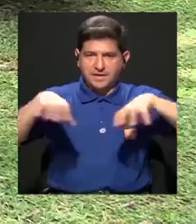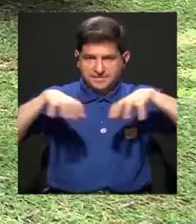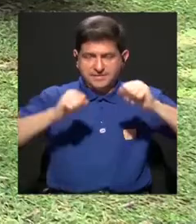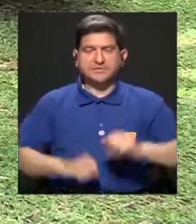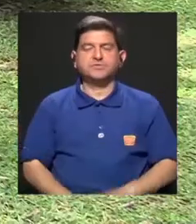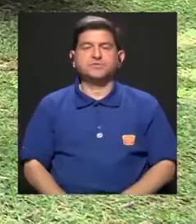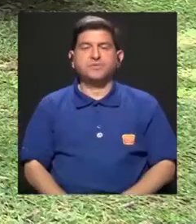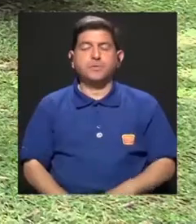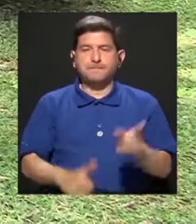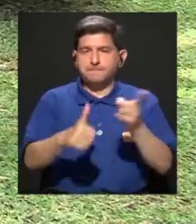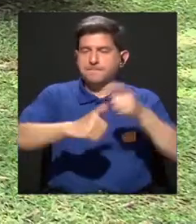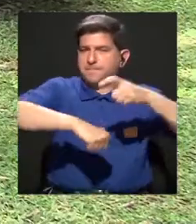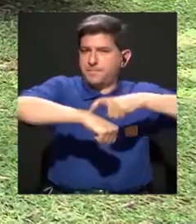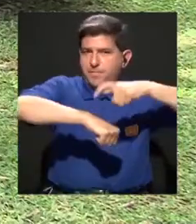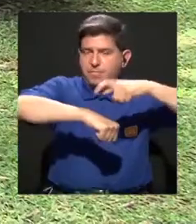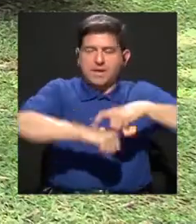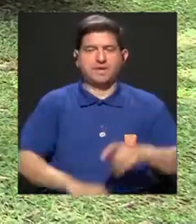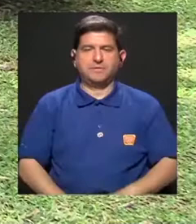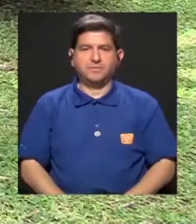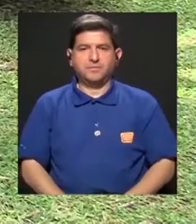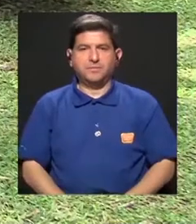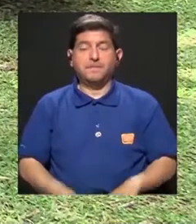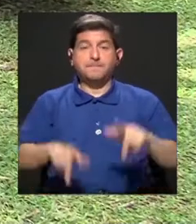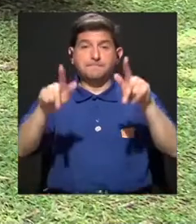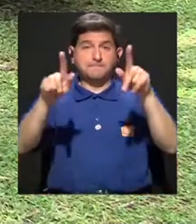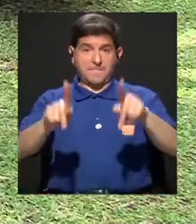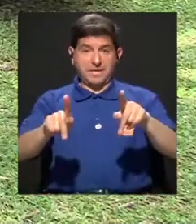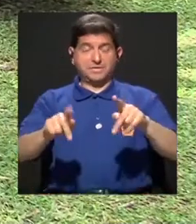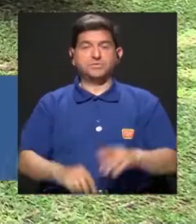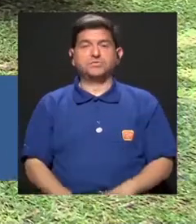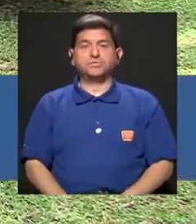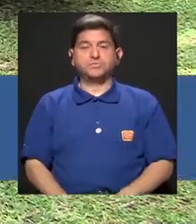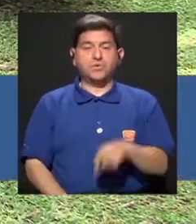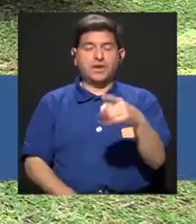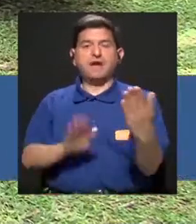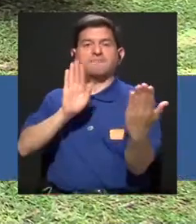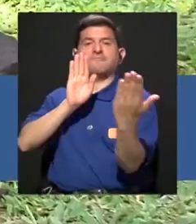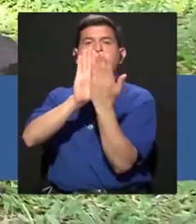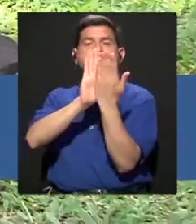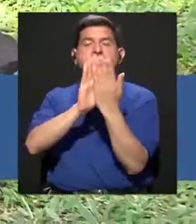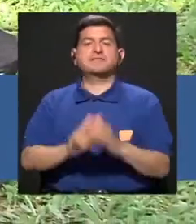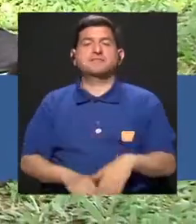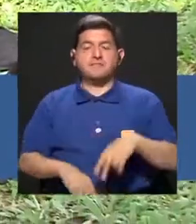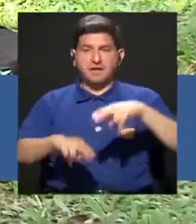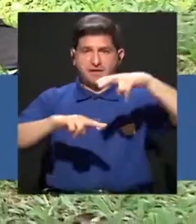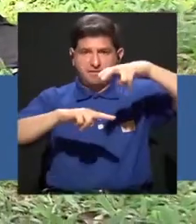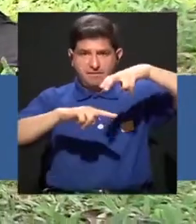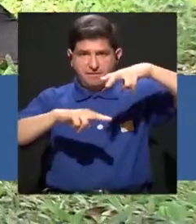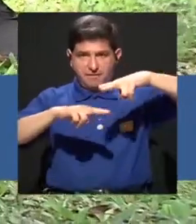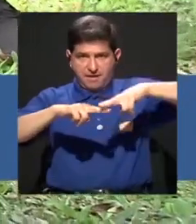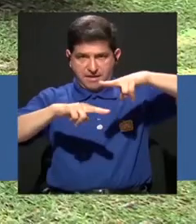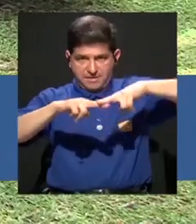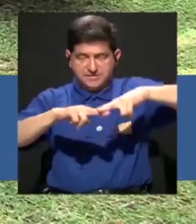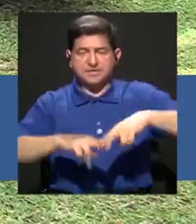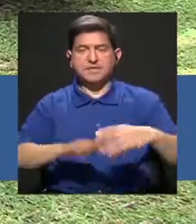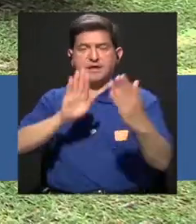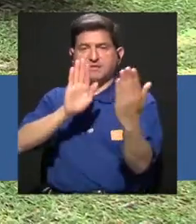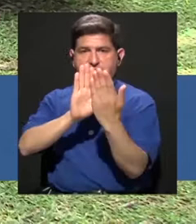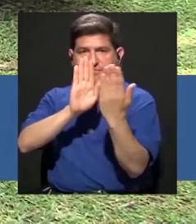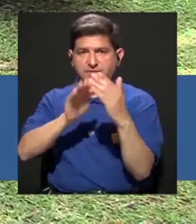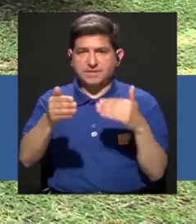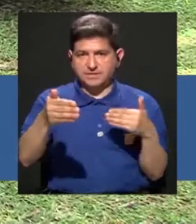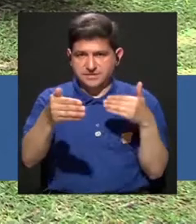ejecutante. Como posición inicial, necesitamos que la persona se coloque frente al banco, cercano a